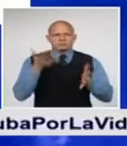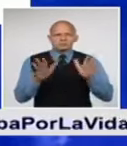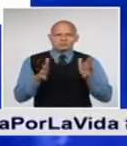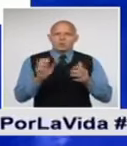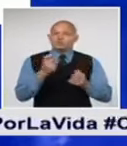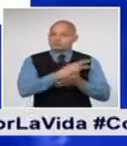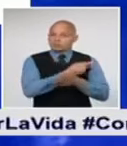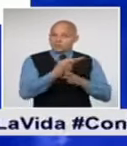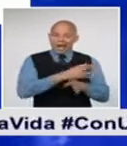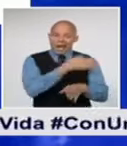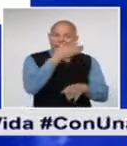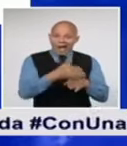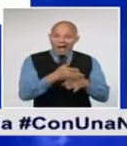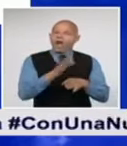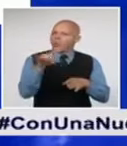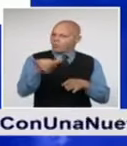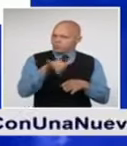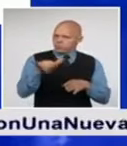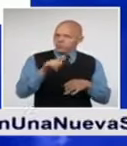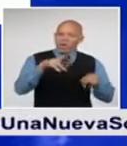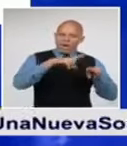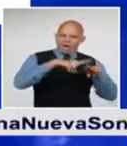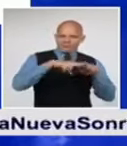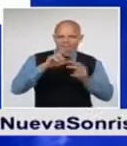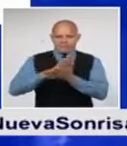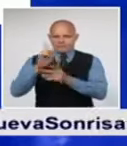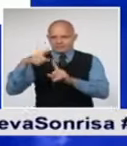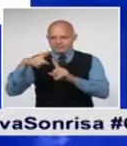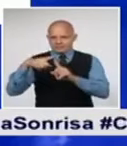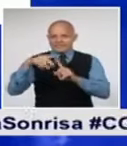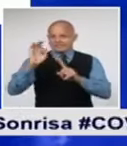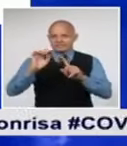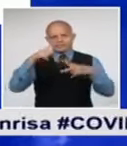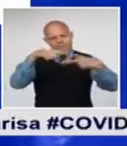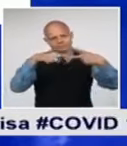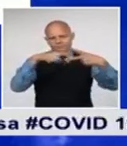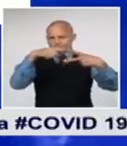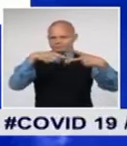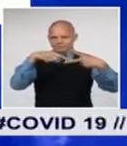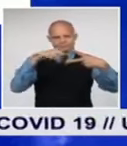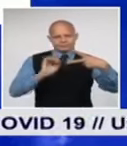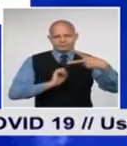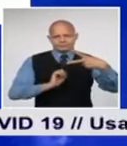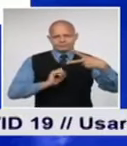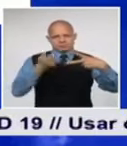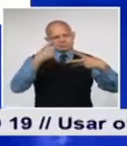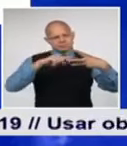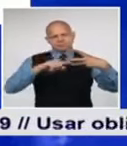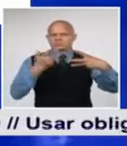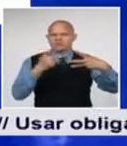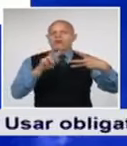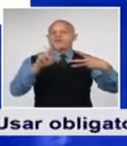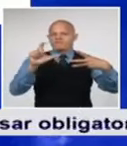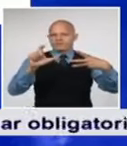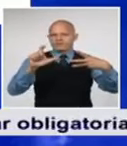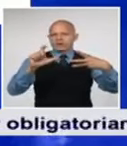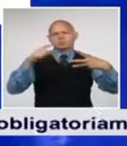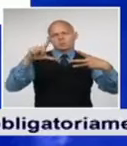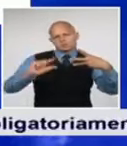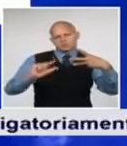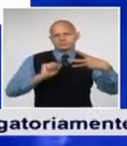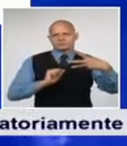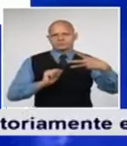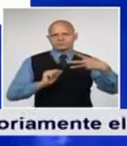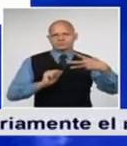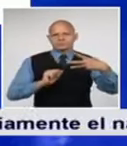días. Villa Clara con 9,6, inferior al día de ayer, y el municipio especial